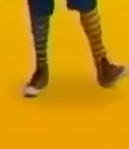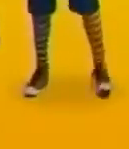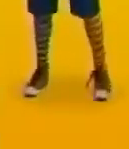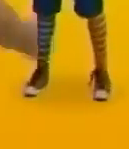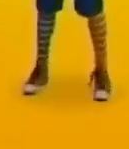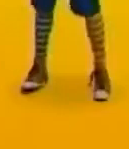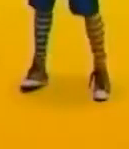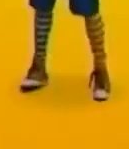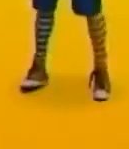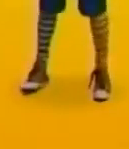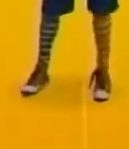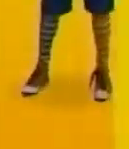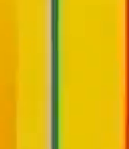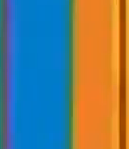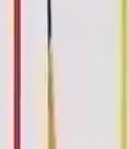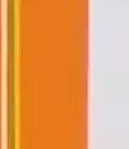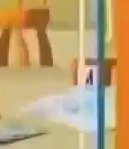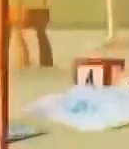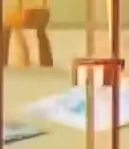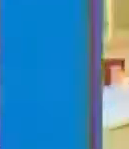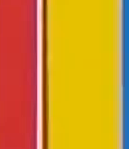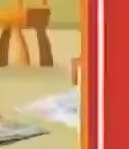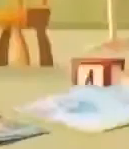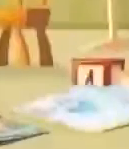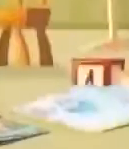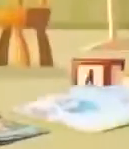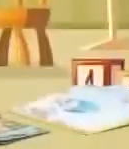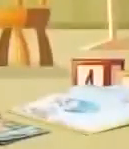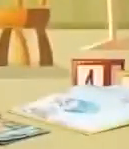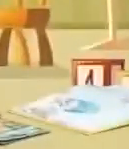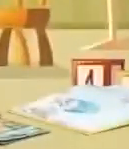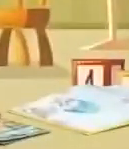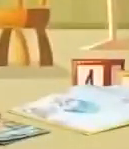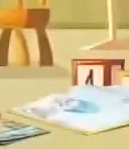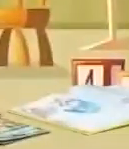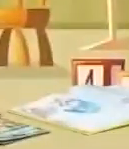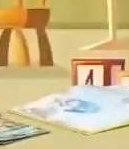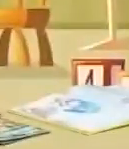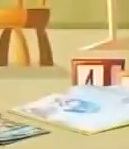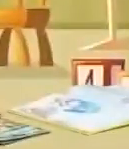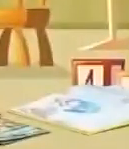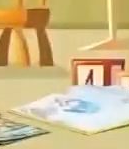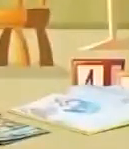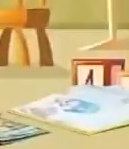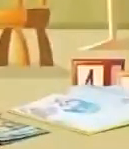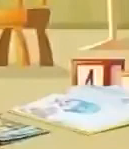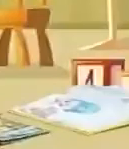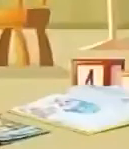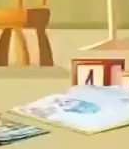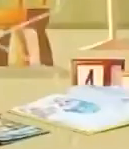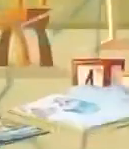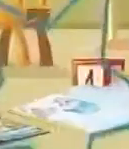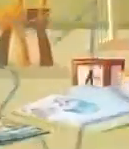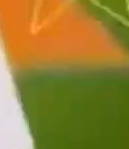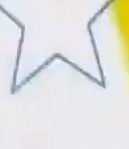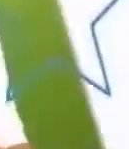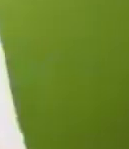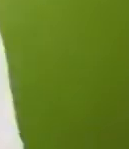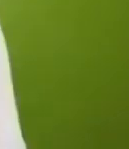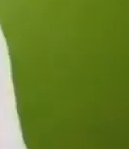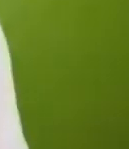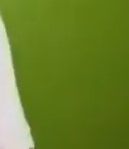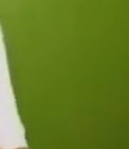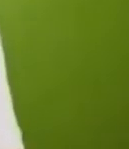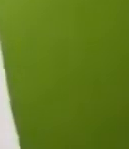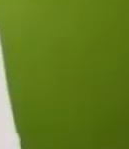de colores y mucha imaginación. Pero no estará solo, lo acompañarán unos grandes amigos.